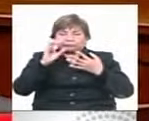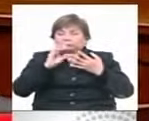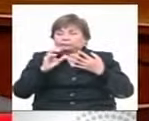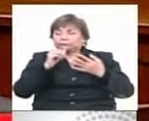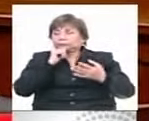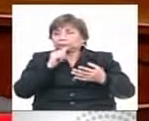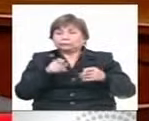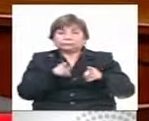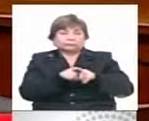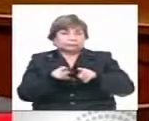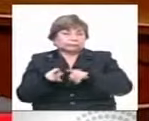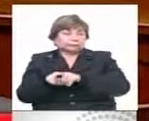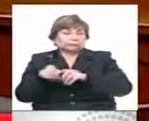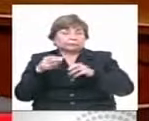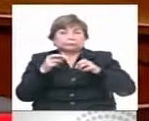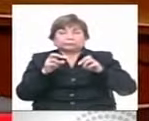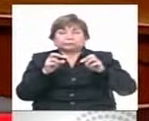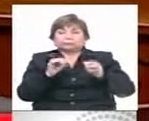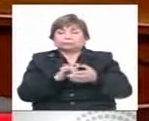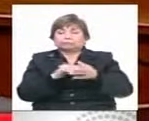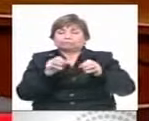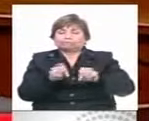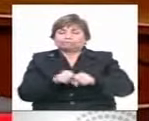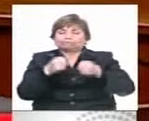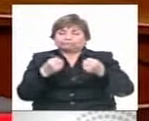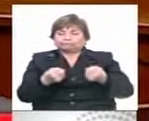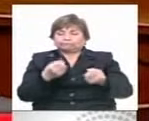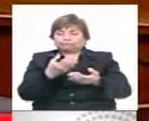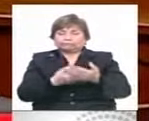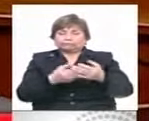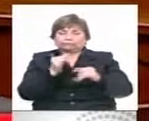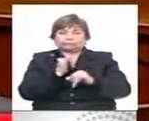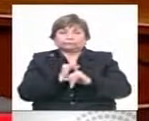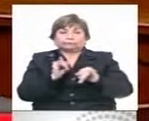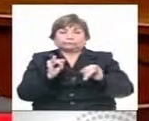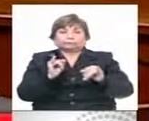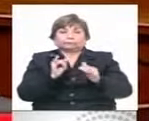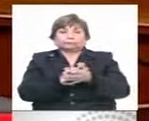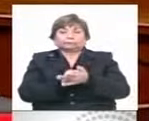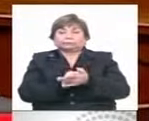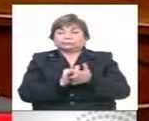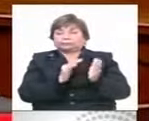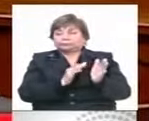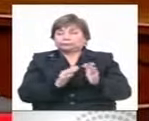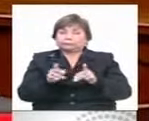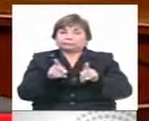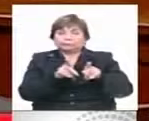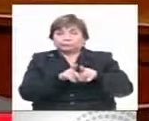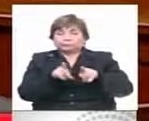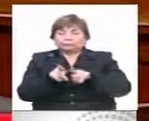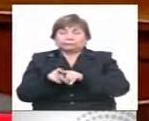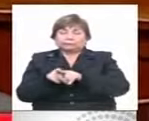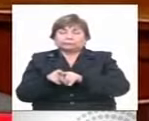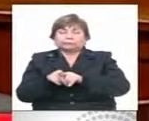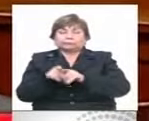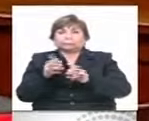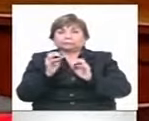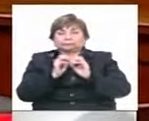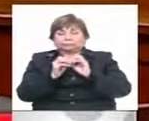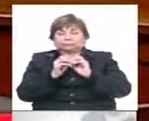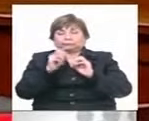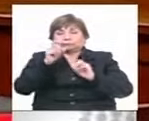se permitirá que el Perú rompa con la dependencia tecnológica y al mismo tiempo desarrolle las